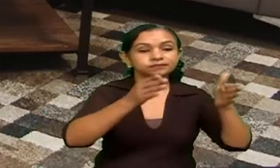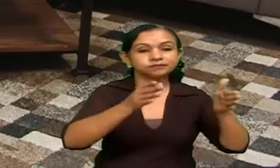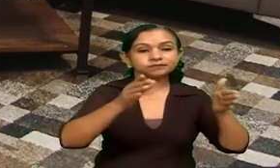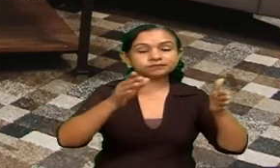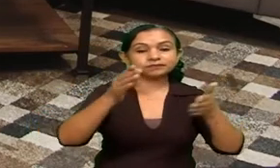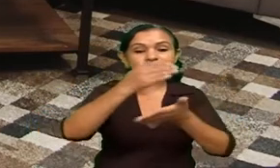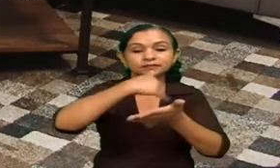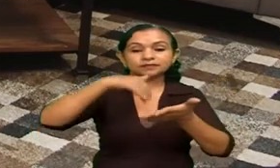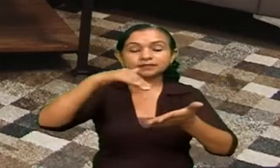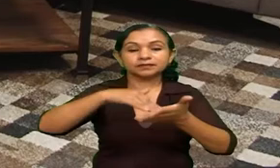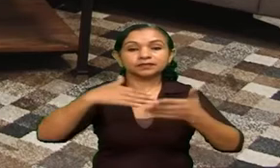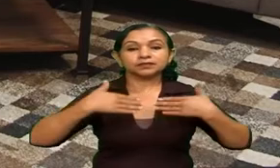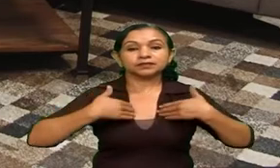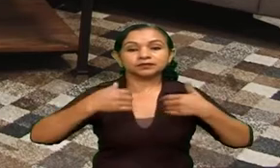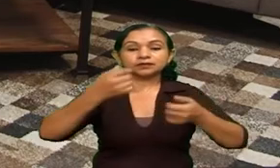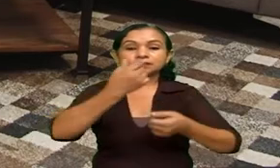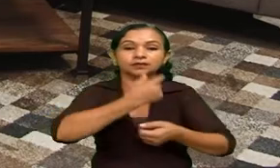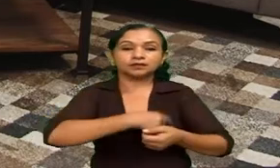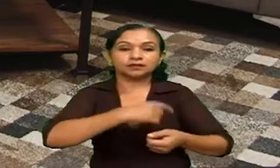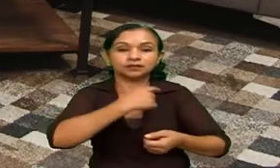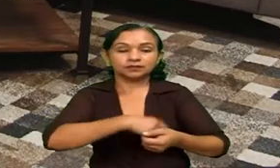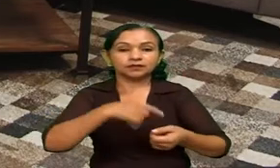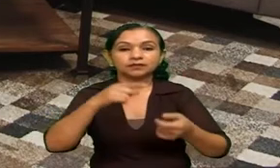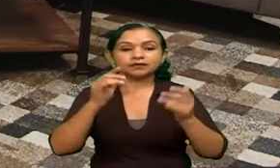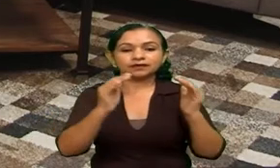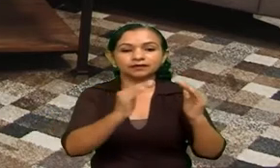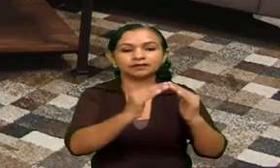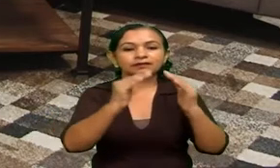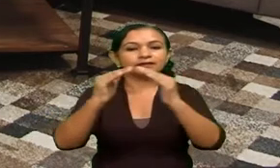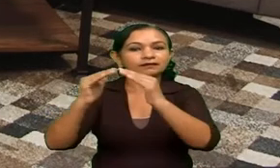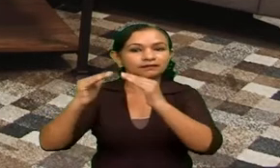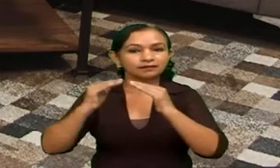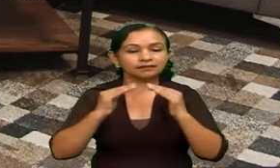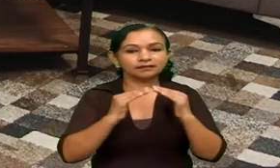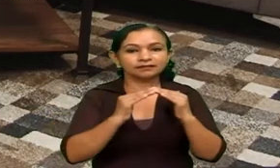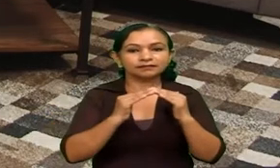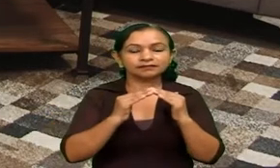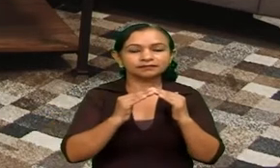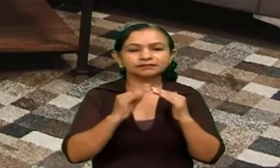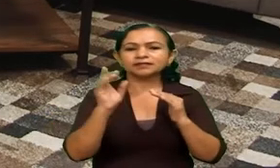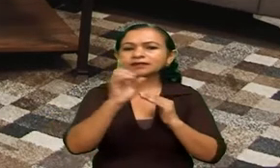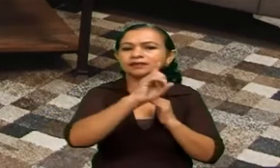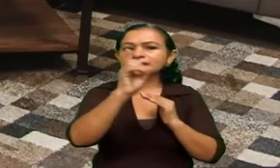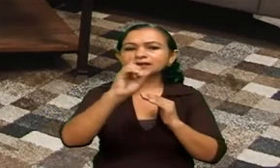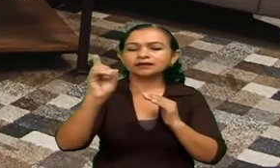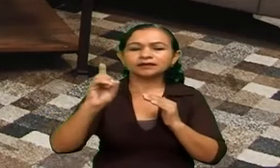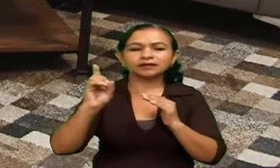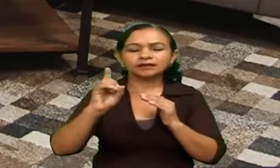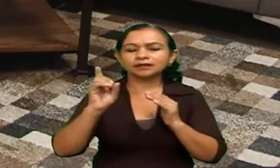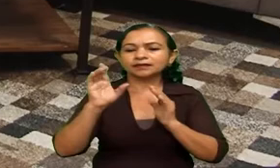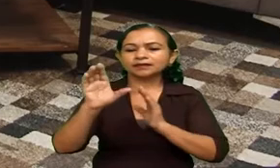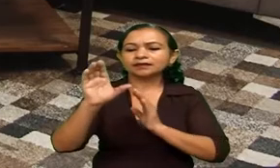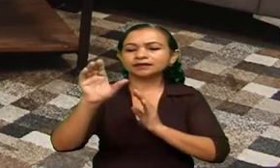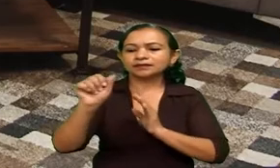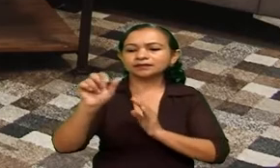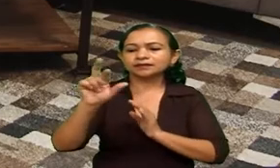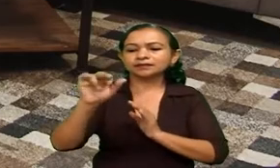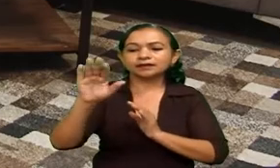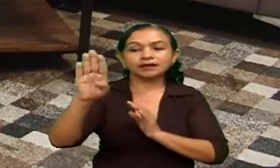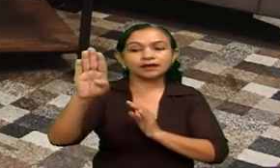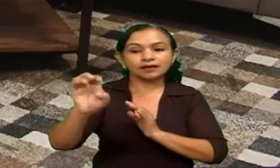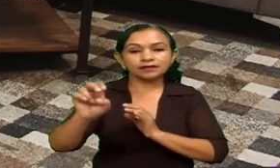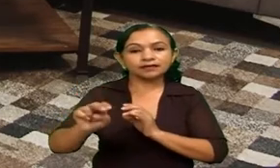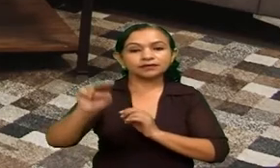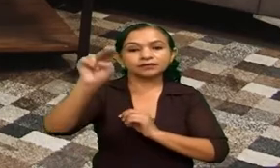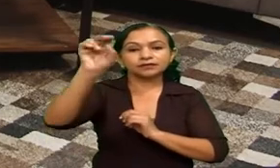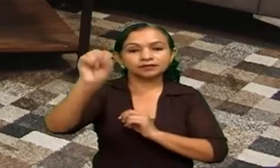de salud, escuelas y vivienda. ¿Eso va a ser en qué regiones? ¿En todo el país? Caribe. Ah, Costa Caribe. Norte,